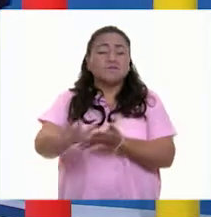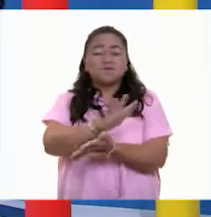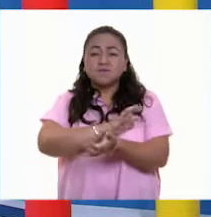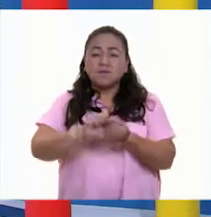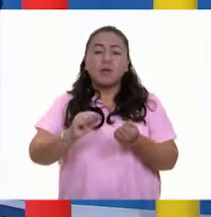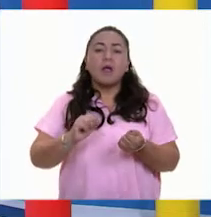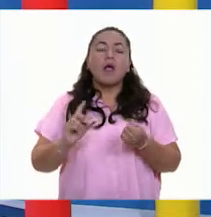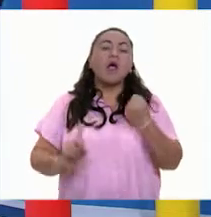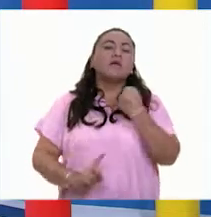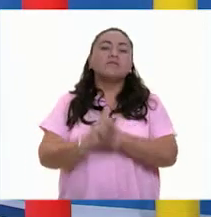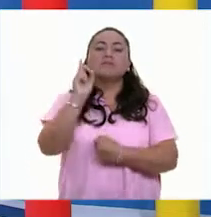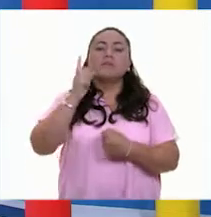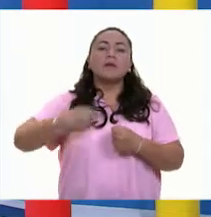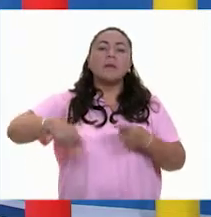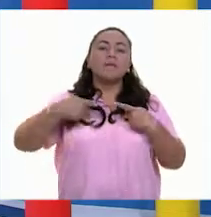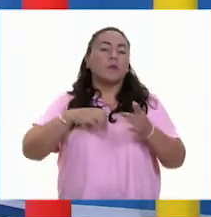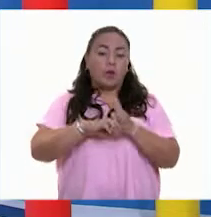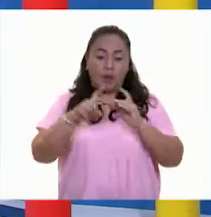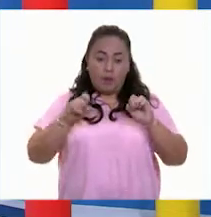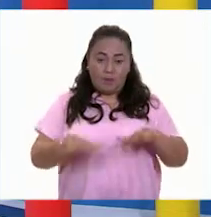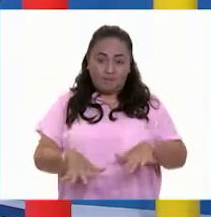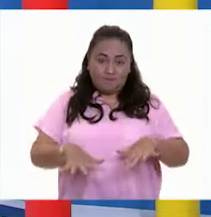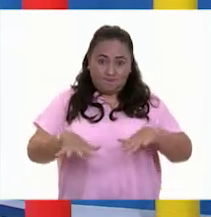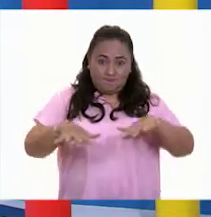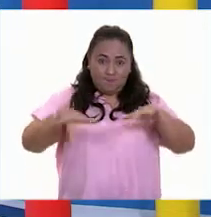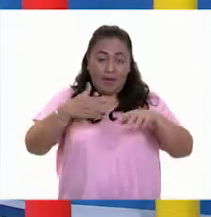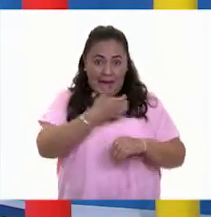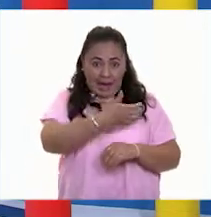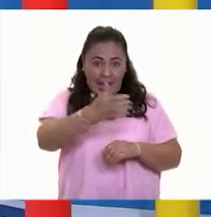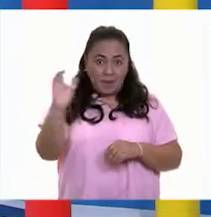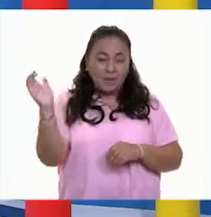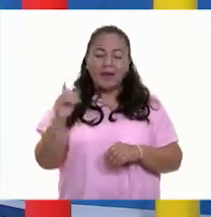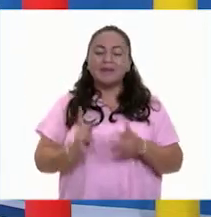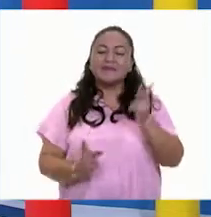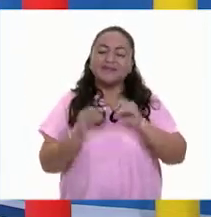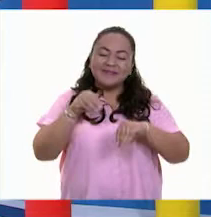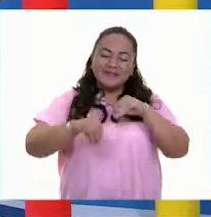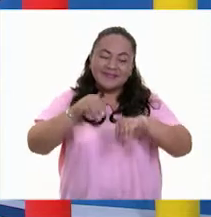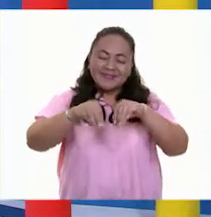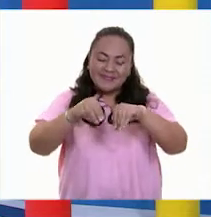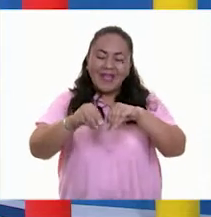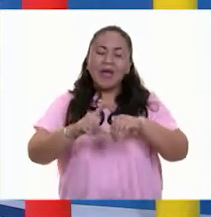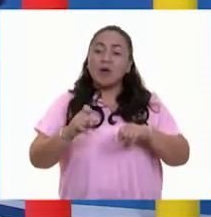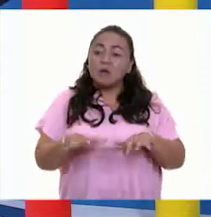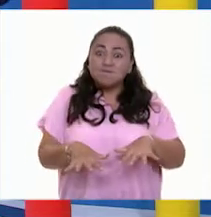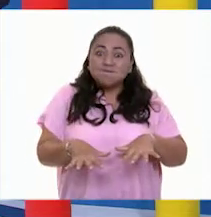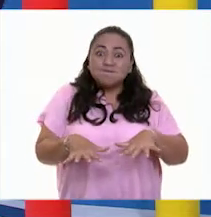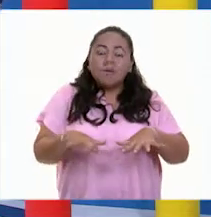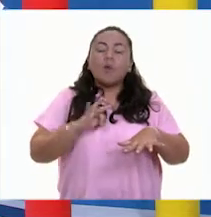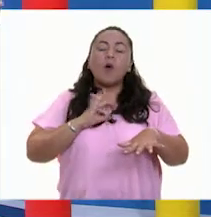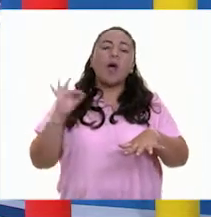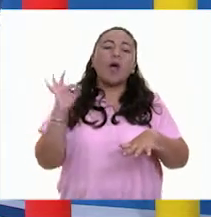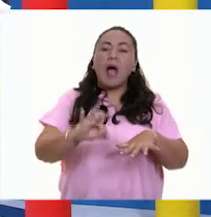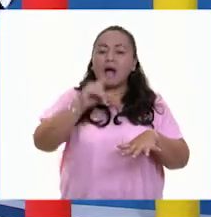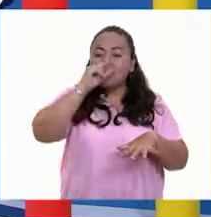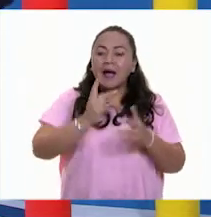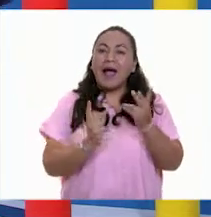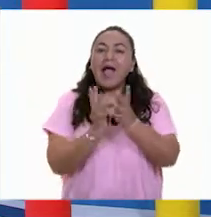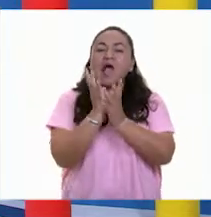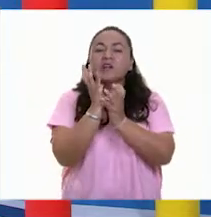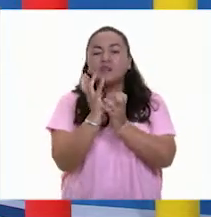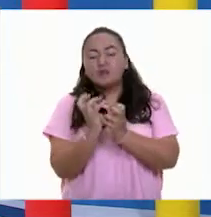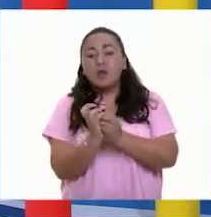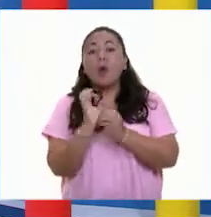personas. Por ejemplo, las inundaciones en el campo pueden dañar los cultivos o la actividad ganadera. Incluso las minas